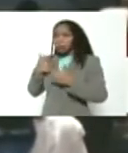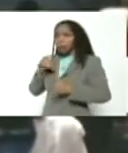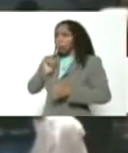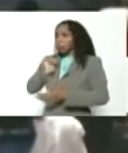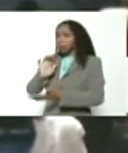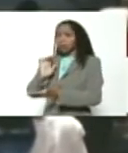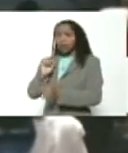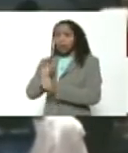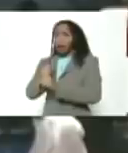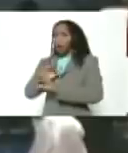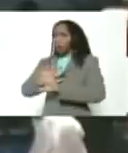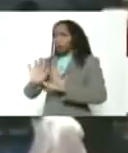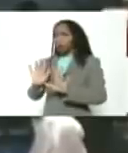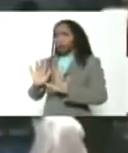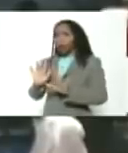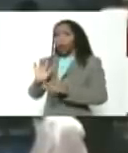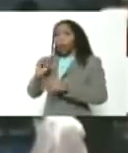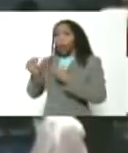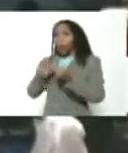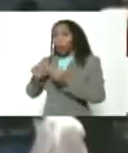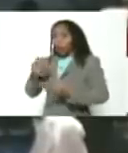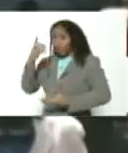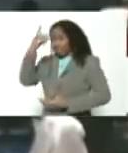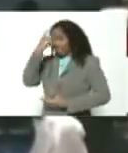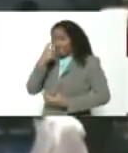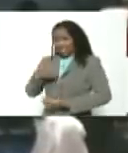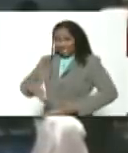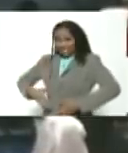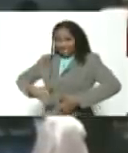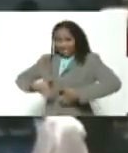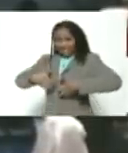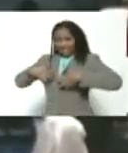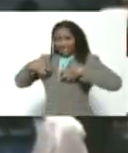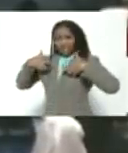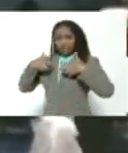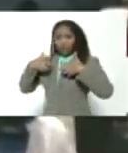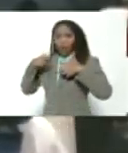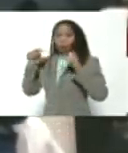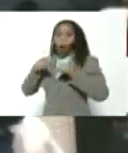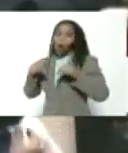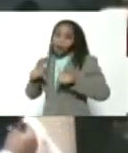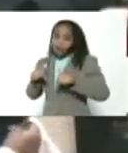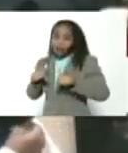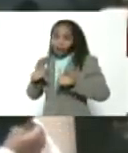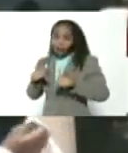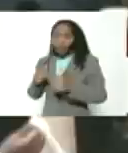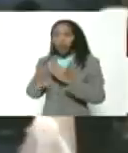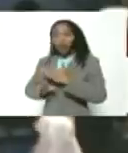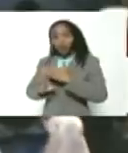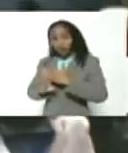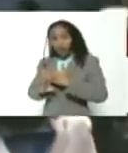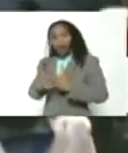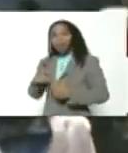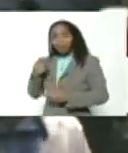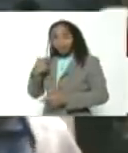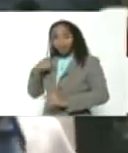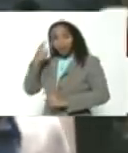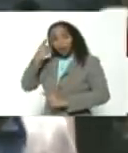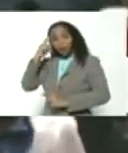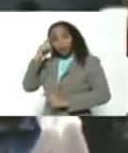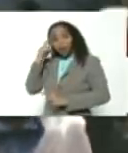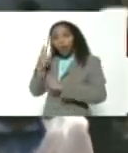preocupe. Porque como andaban tan furiosos, tal vez ahorita uno estuviera siendo recordado de otra